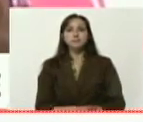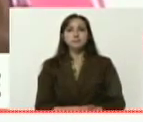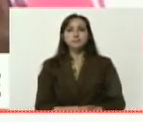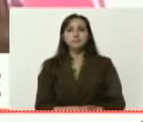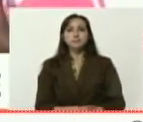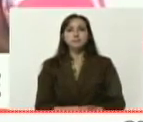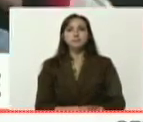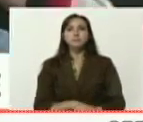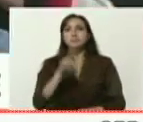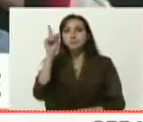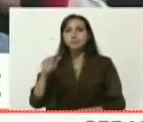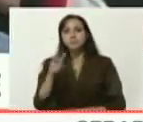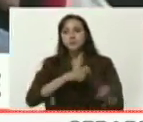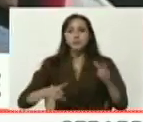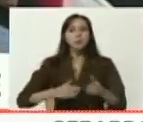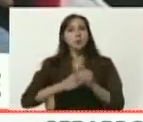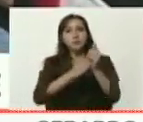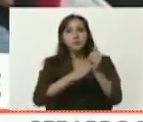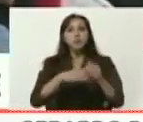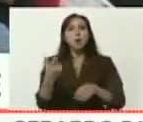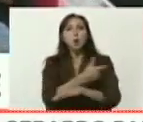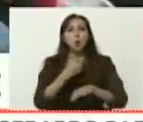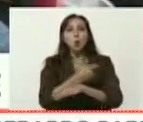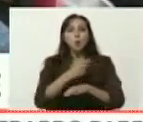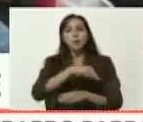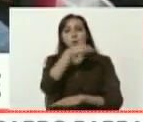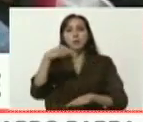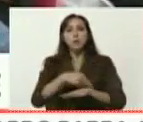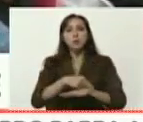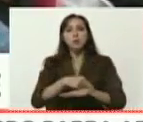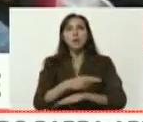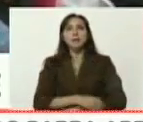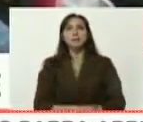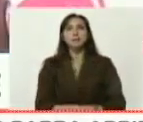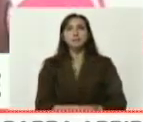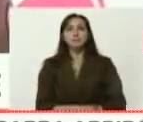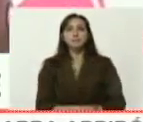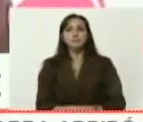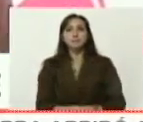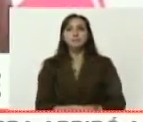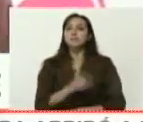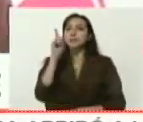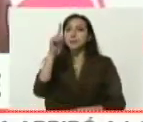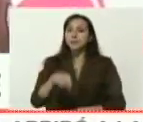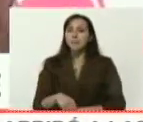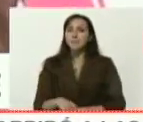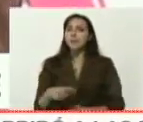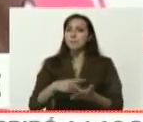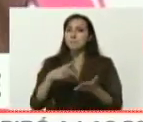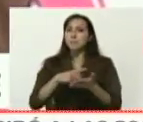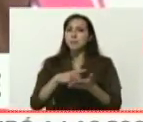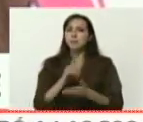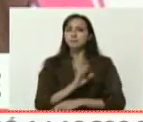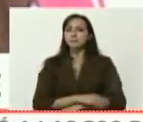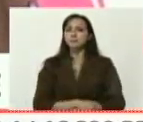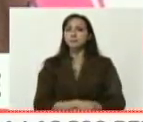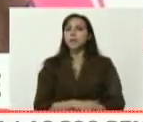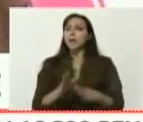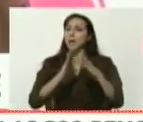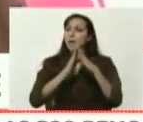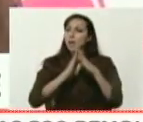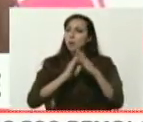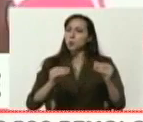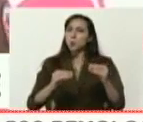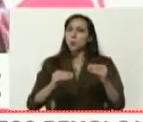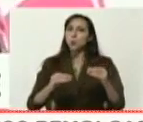A los representantes de nuestro gobierno nacional, que también están presentes. A todos los que vienen